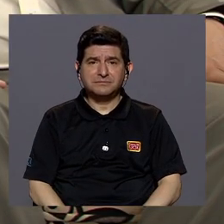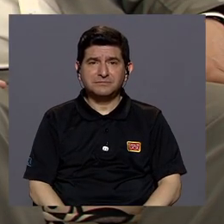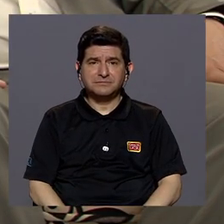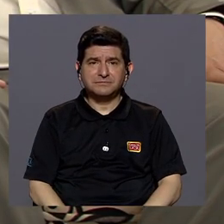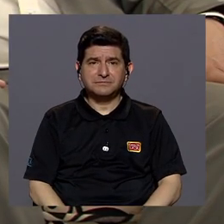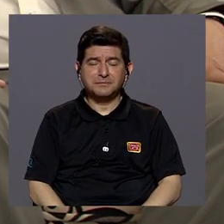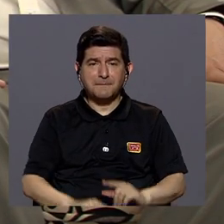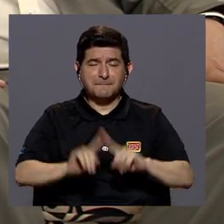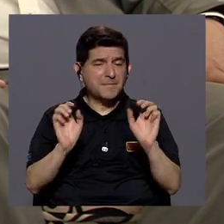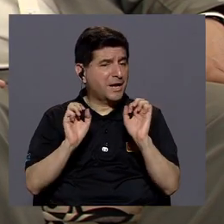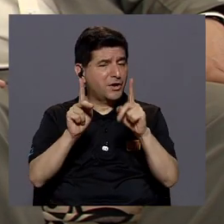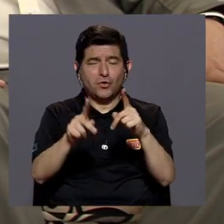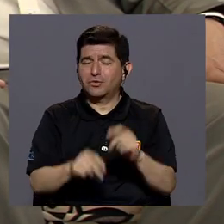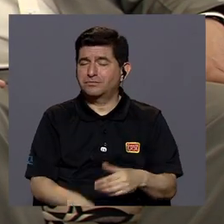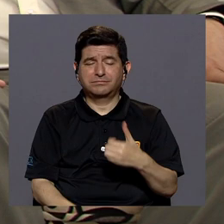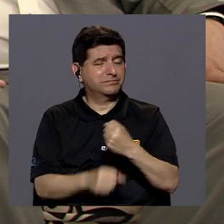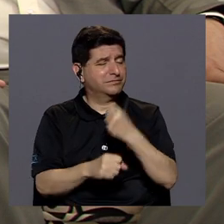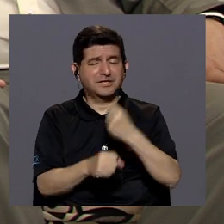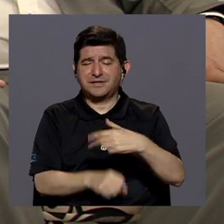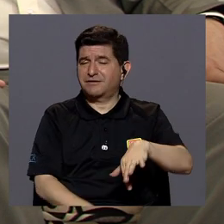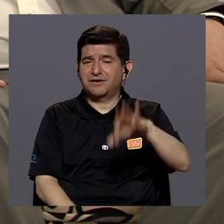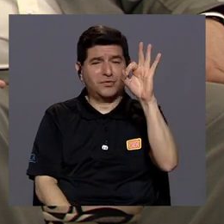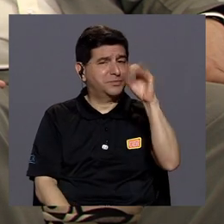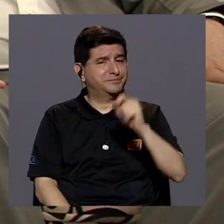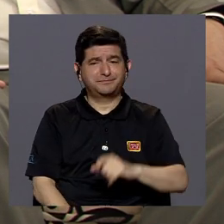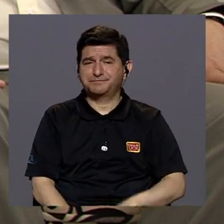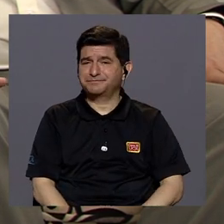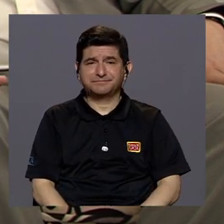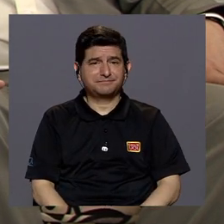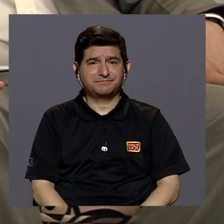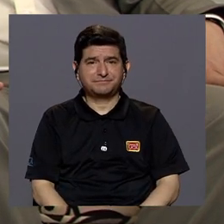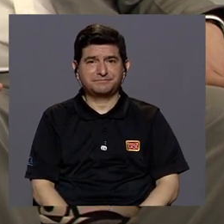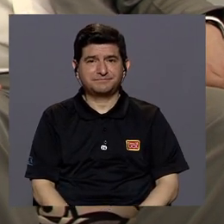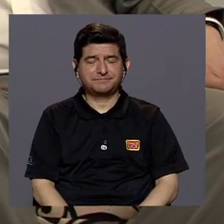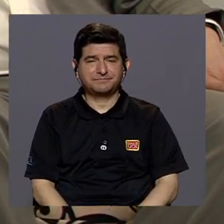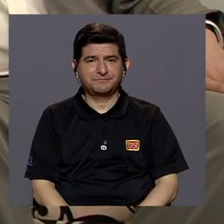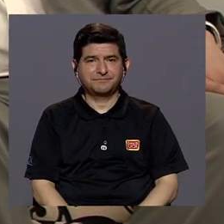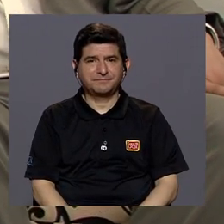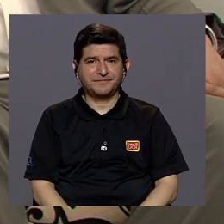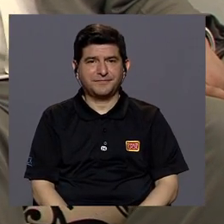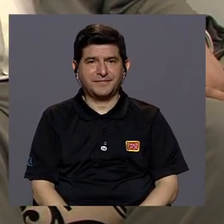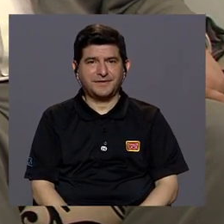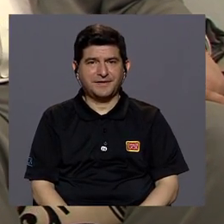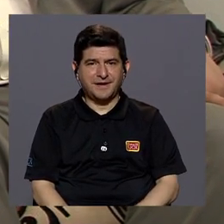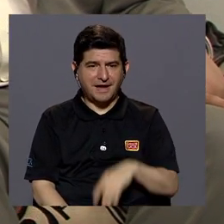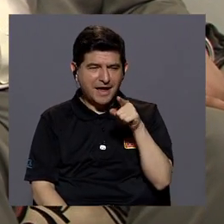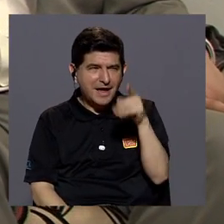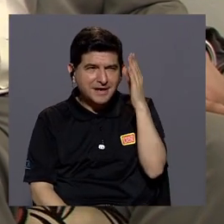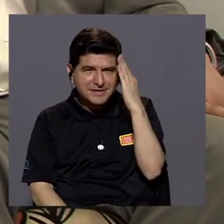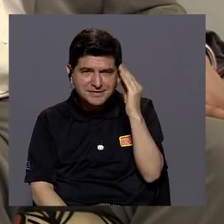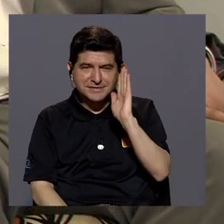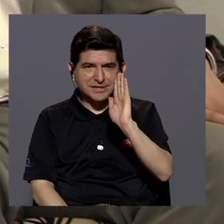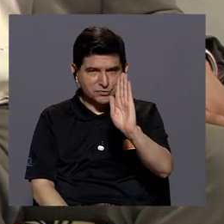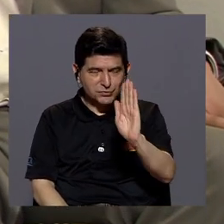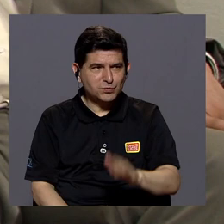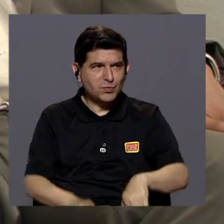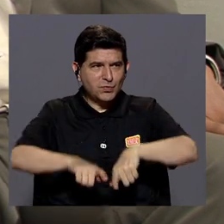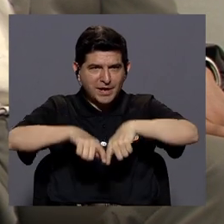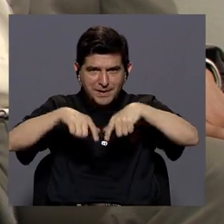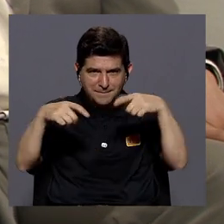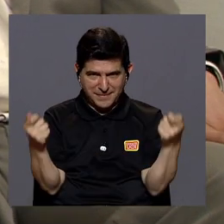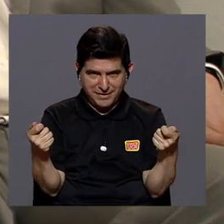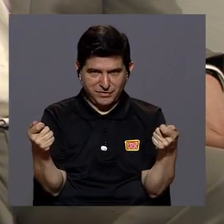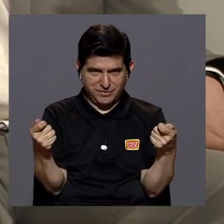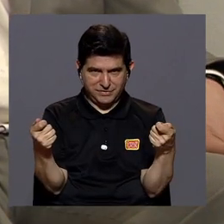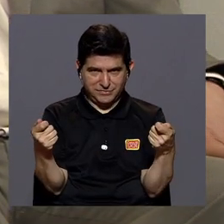y sin posibilidades de conseguir un empleo. Vea que esa experiencia suya periodística